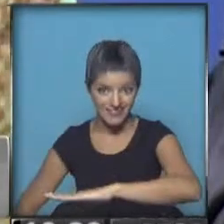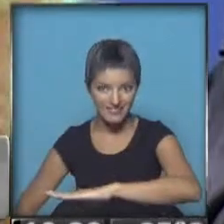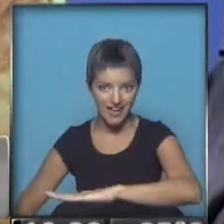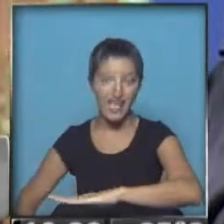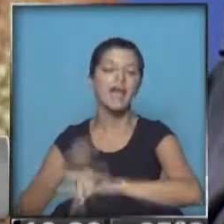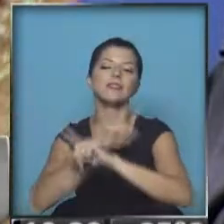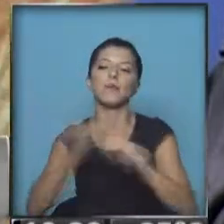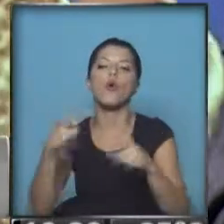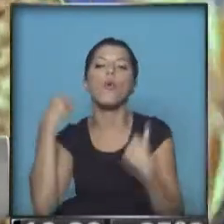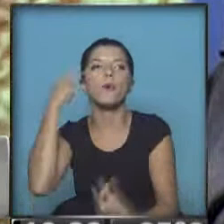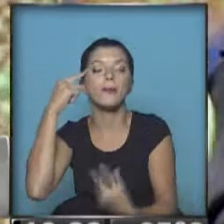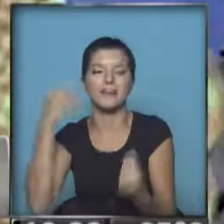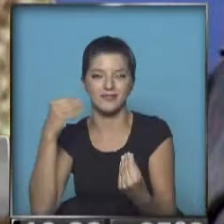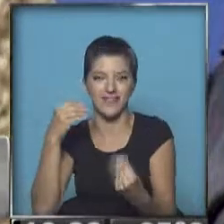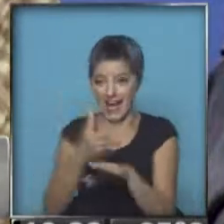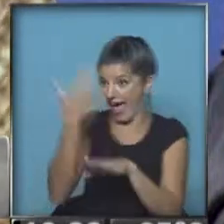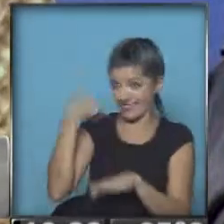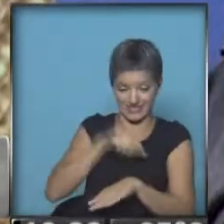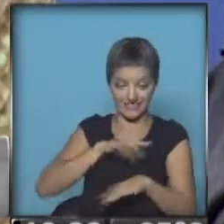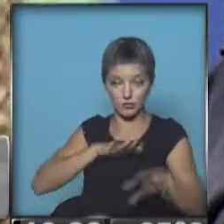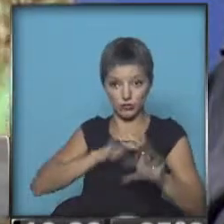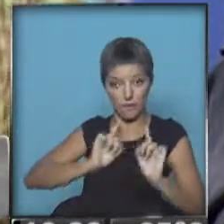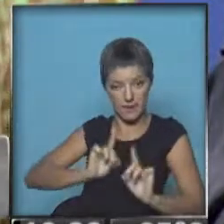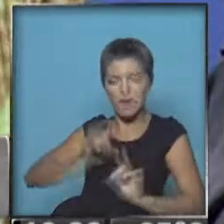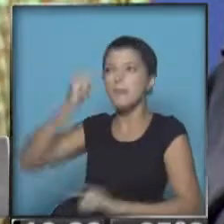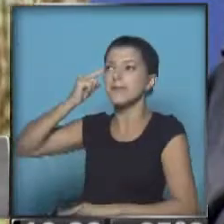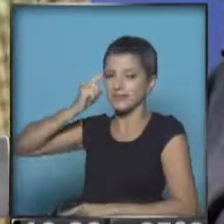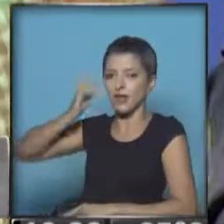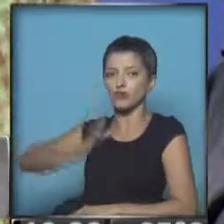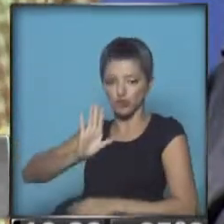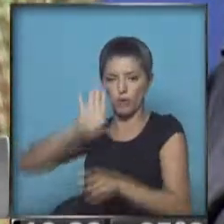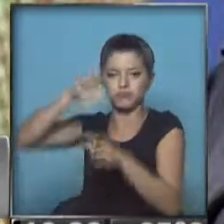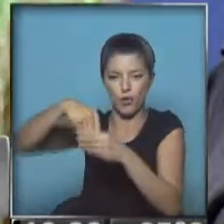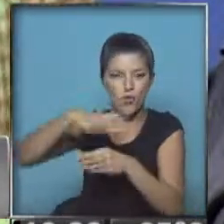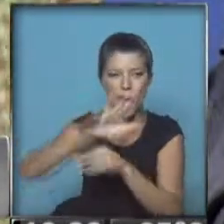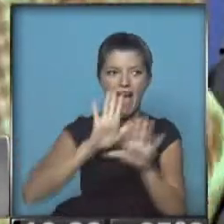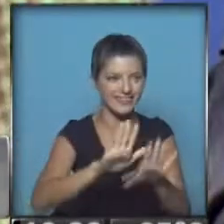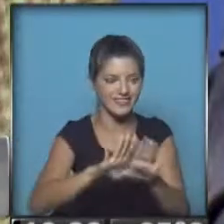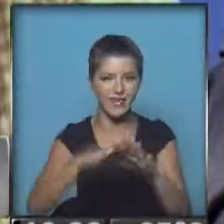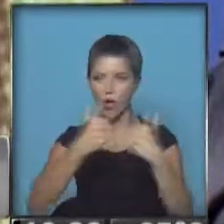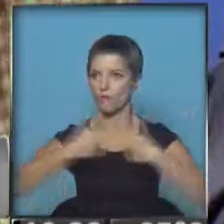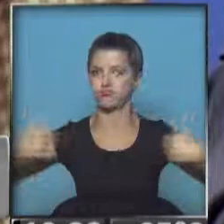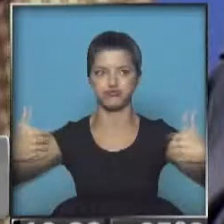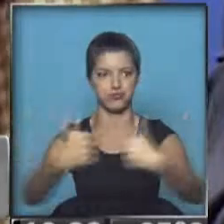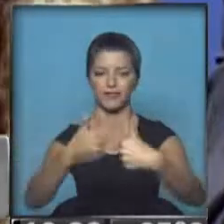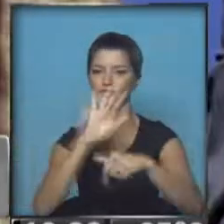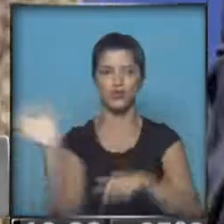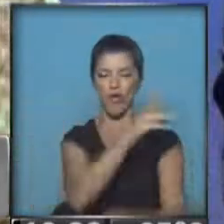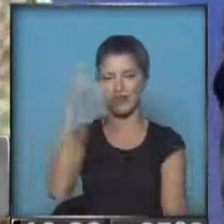muchos menos podía haber soñado en ese momento estar en un espacio como este, rodeada de militantes